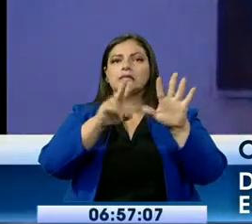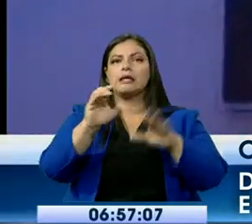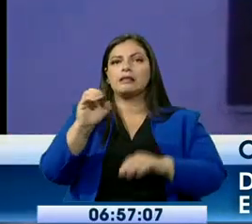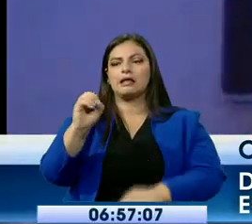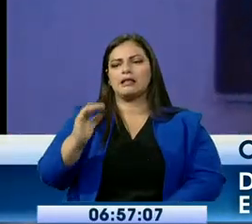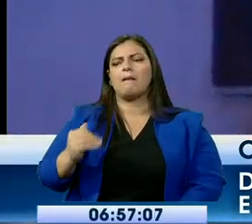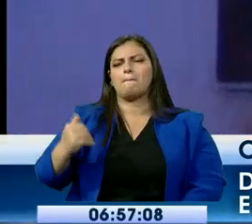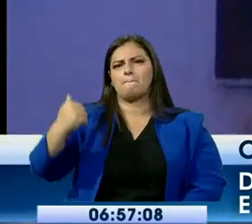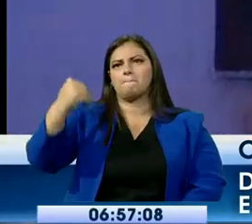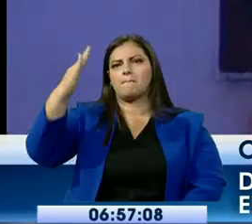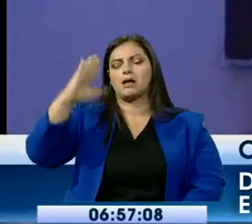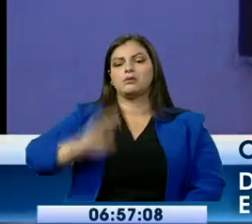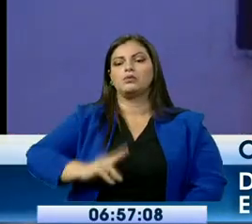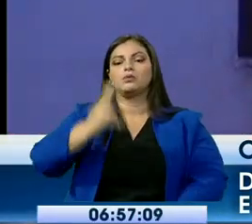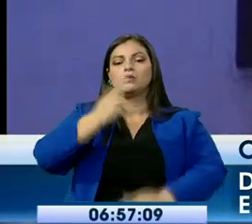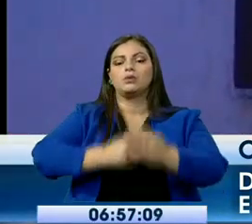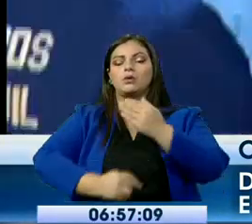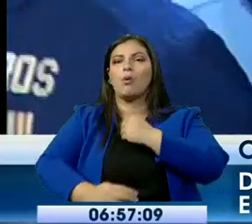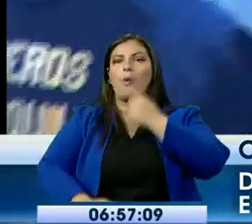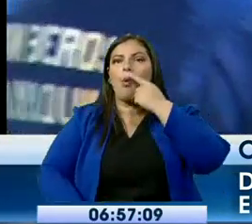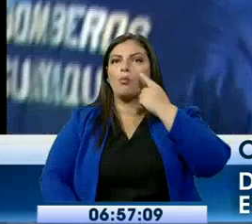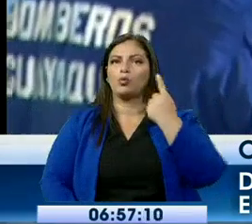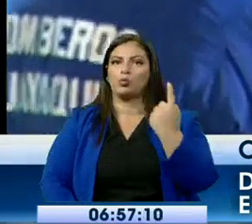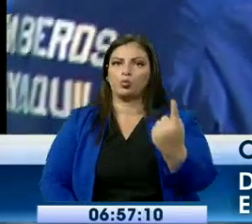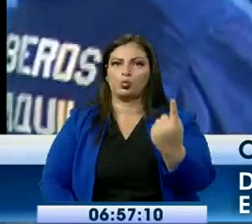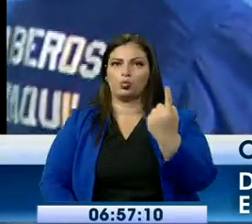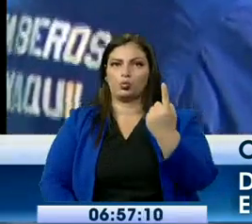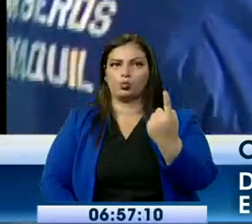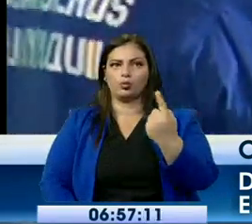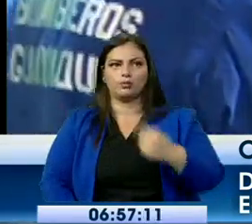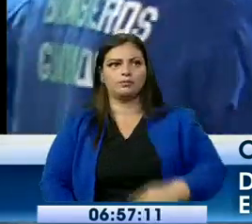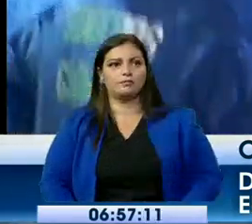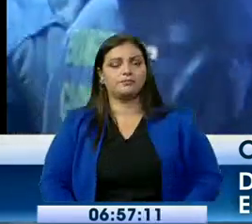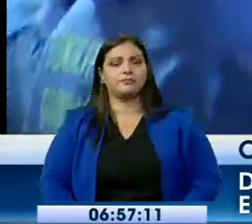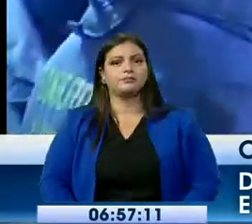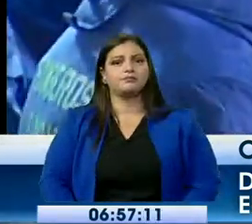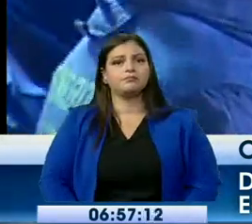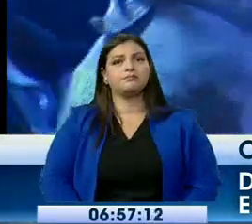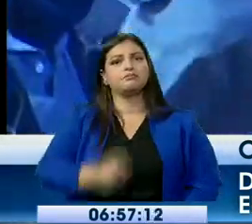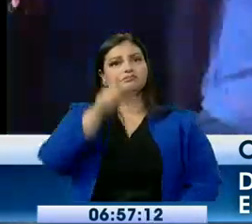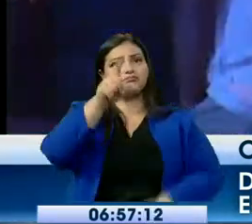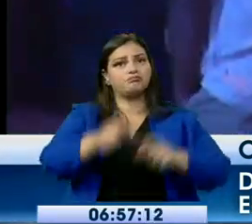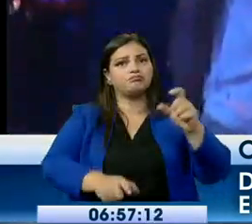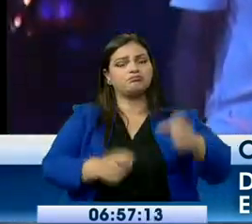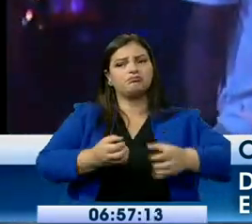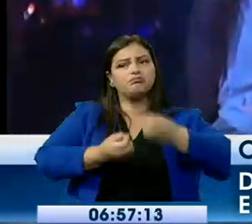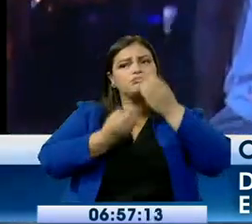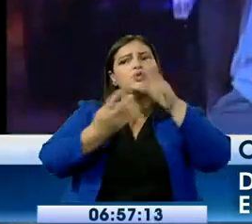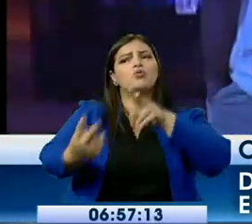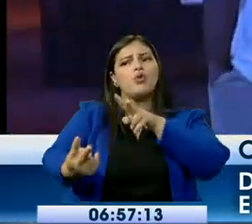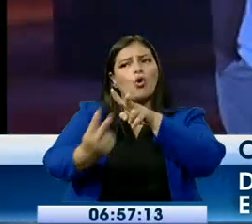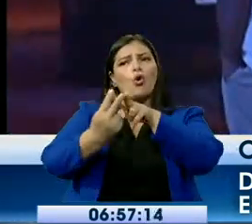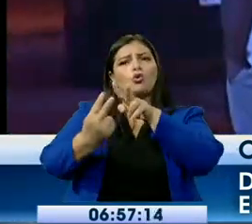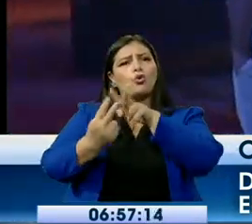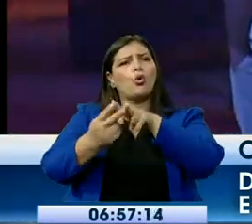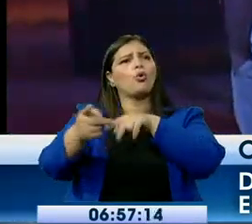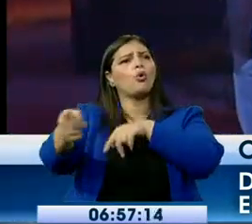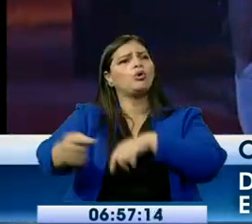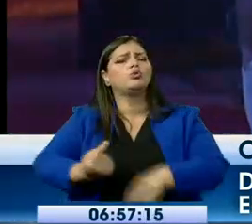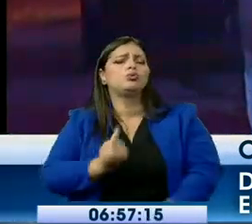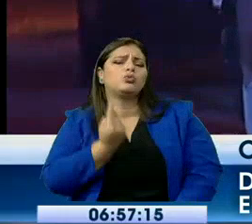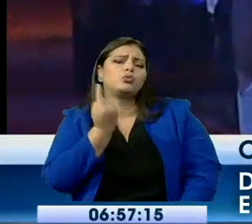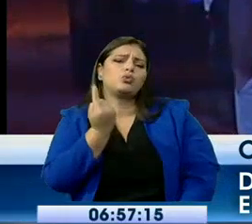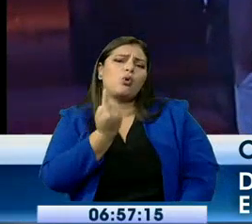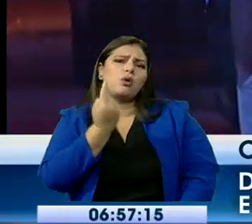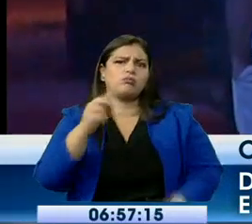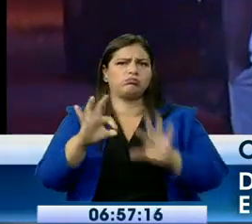Según sus vecinos, habitaba solo desde hace algunos años. Por ahora, la Policía Nacional y Fiscalía